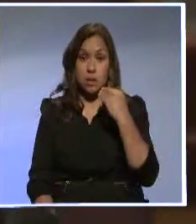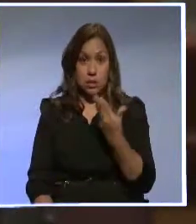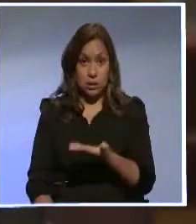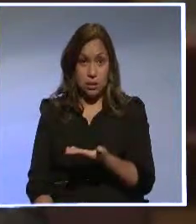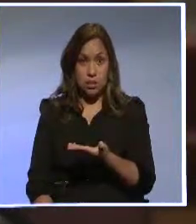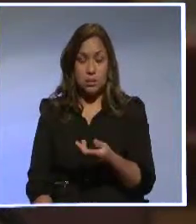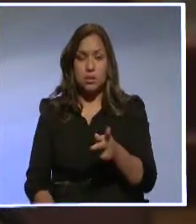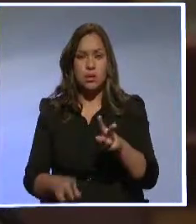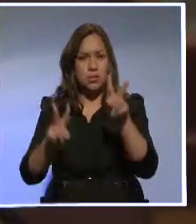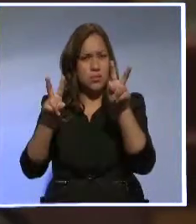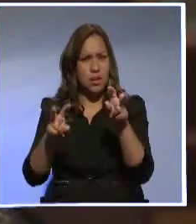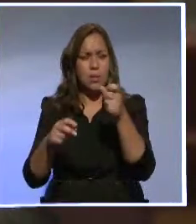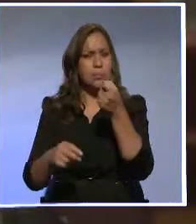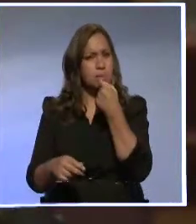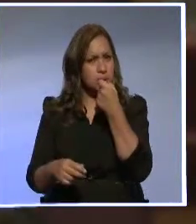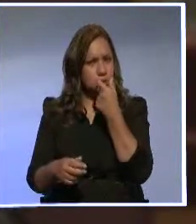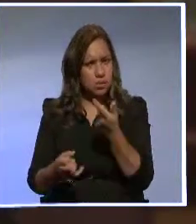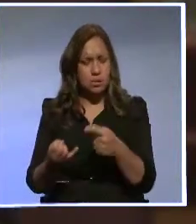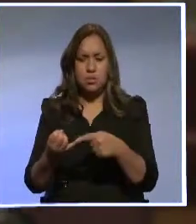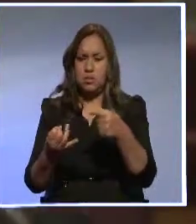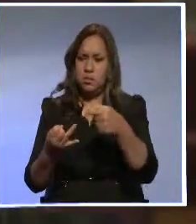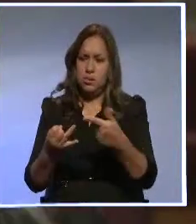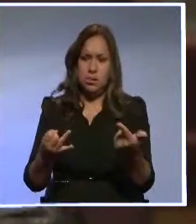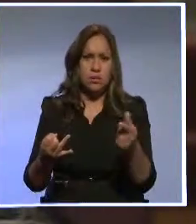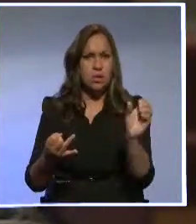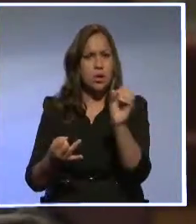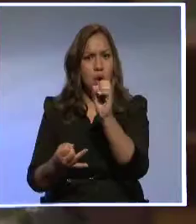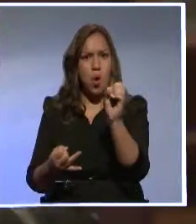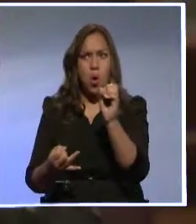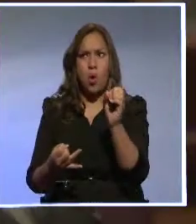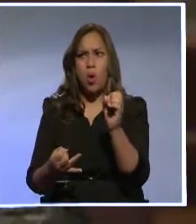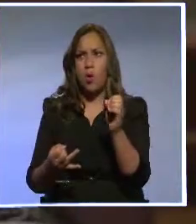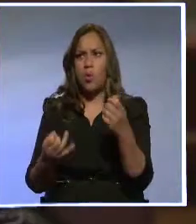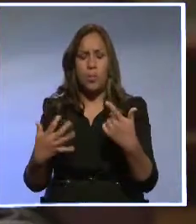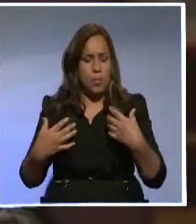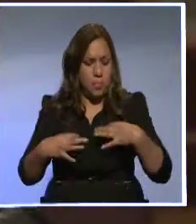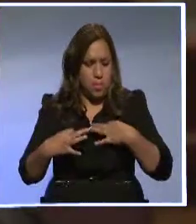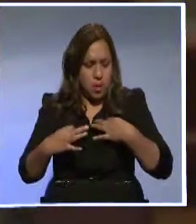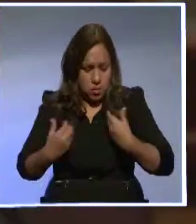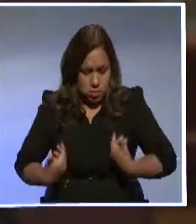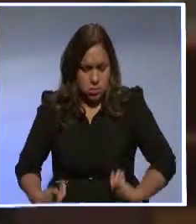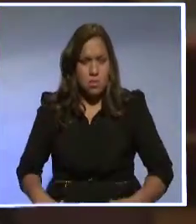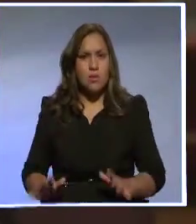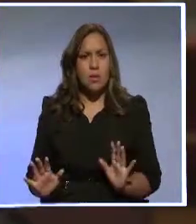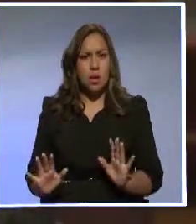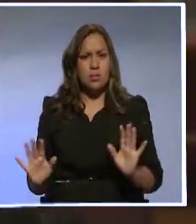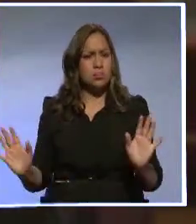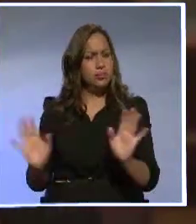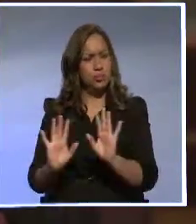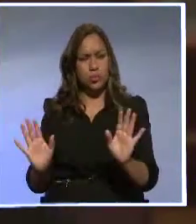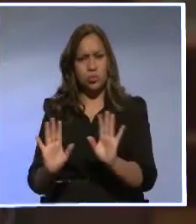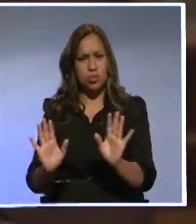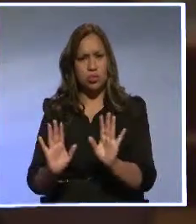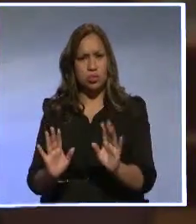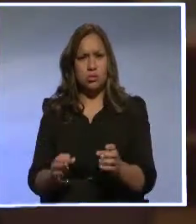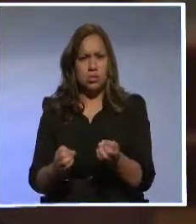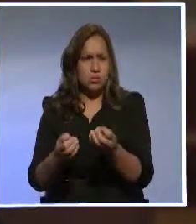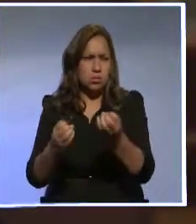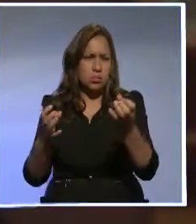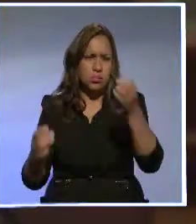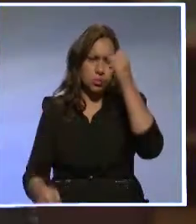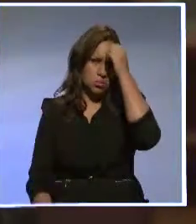de medicina a los temas de ropaje de vestimenta no hay una variedad de